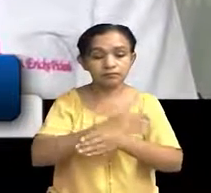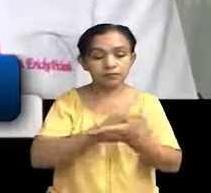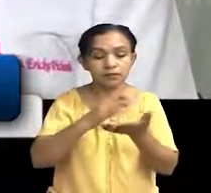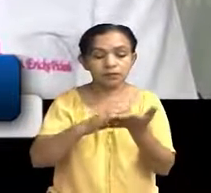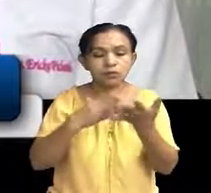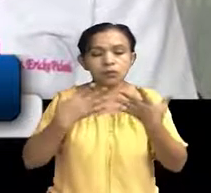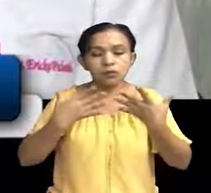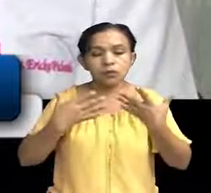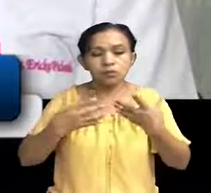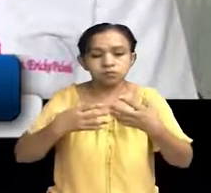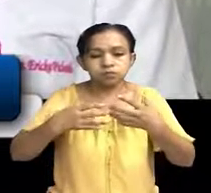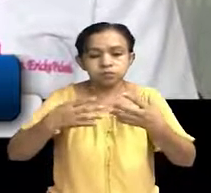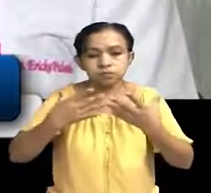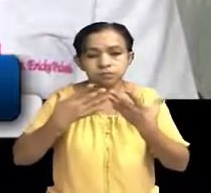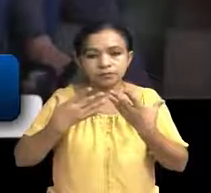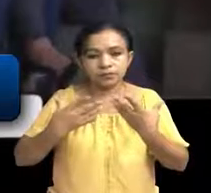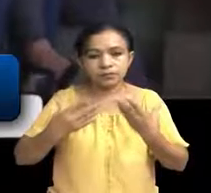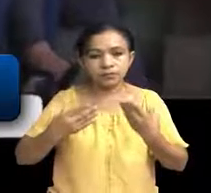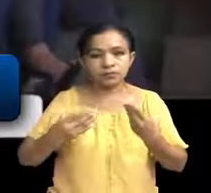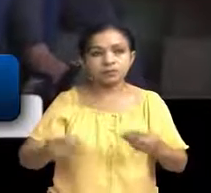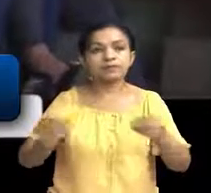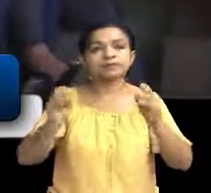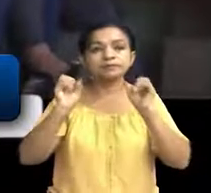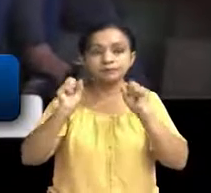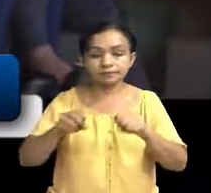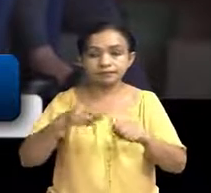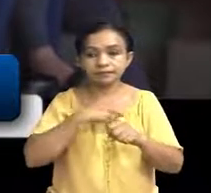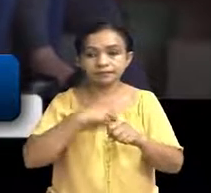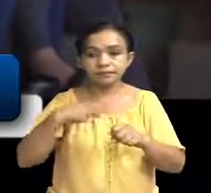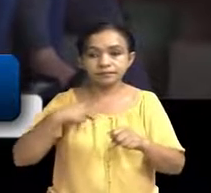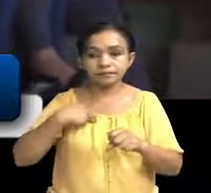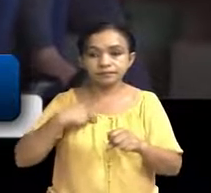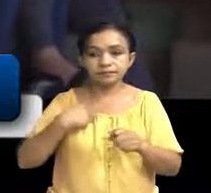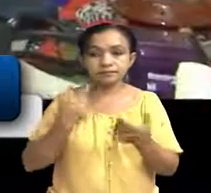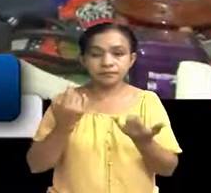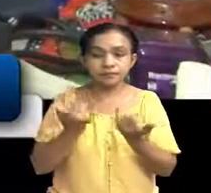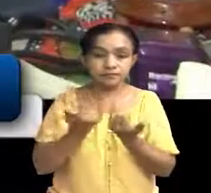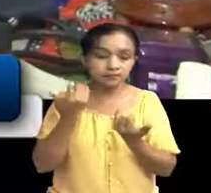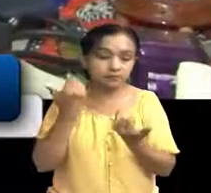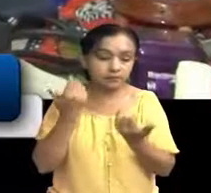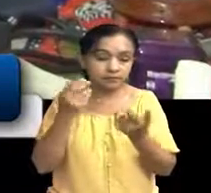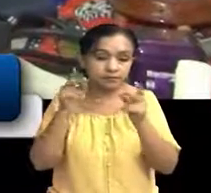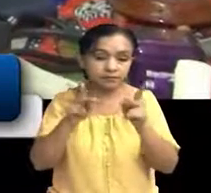antiinflamatorios. Ajá, para poder disminuir la inflamación o la infección que tenga